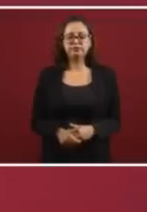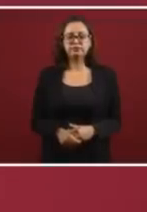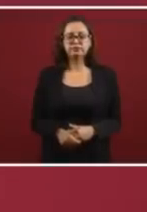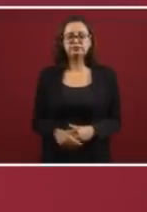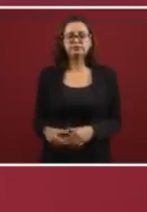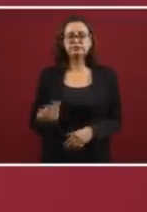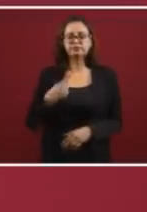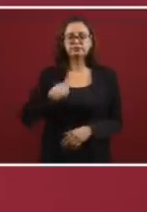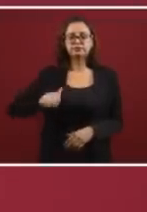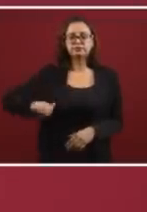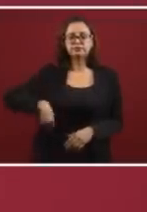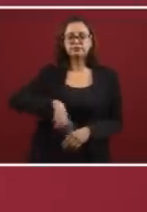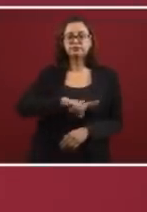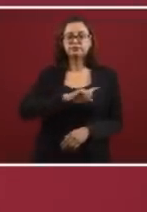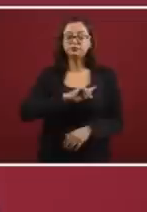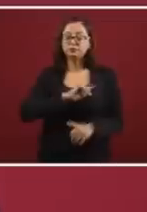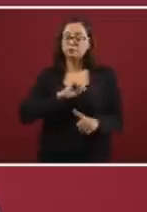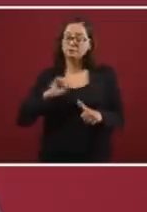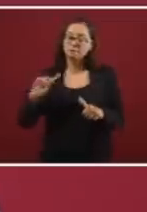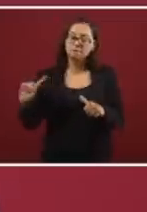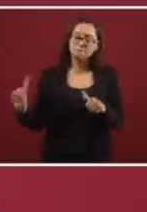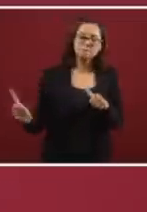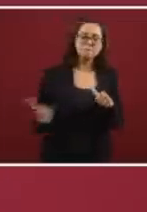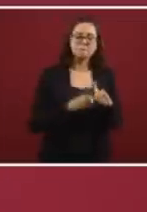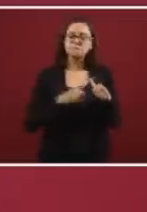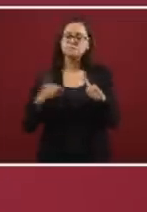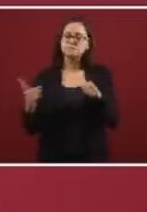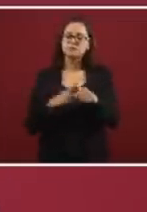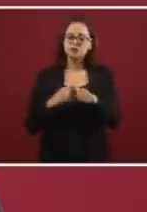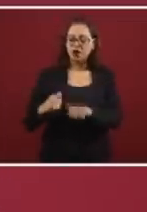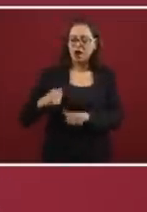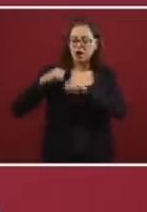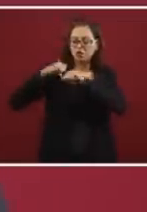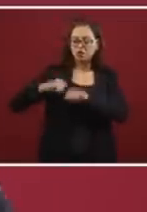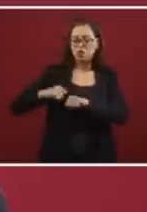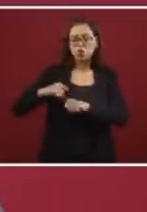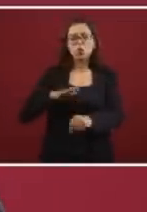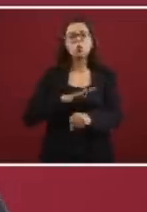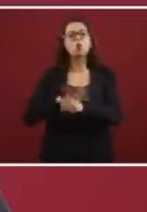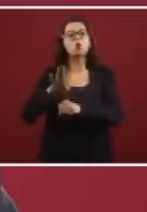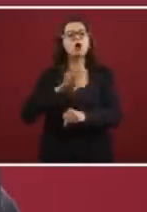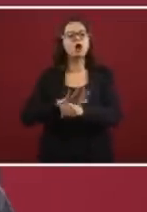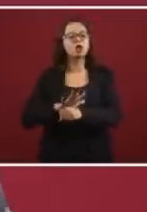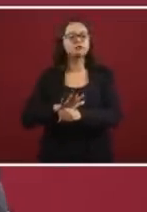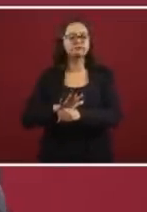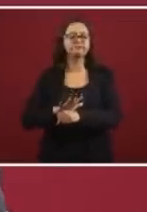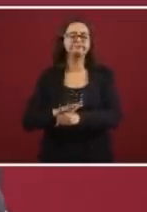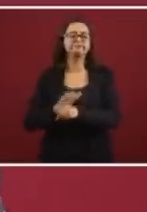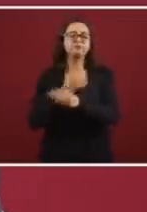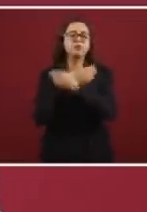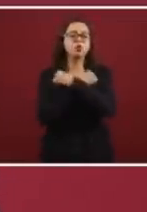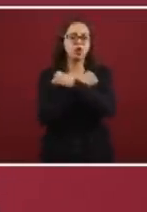la autoridad moral es la que da autoridad política